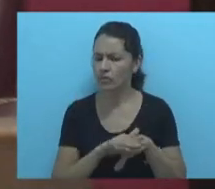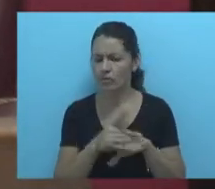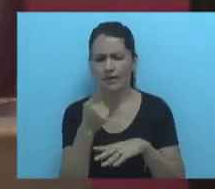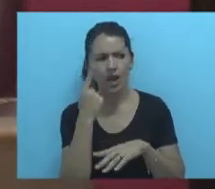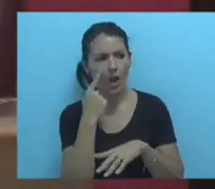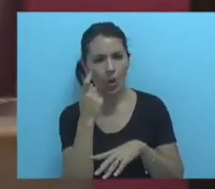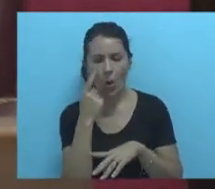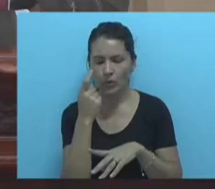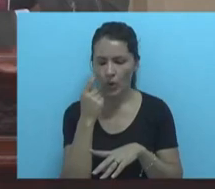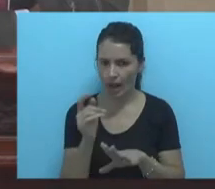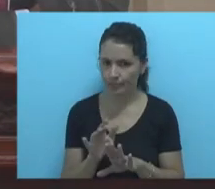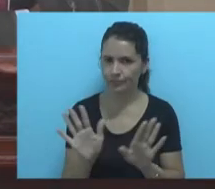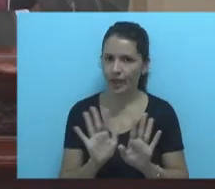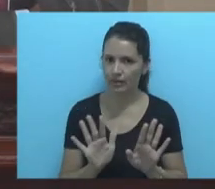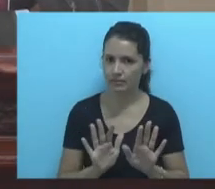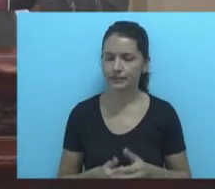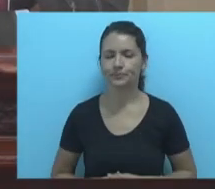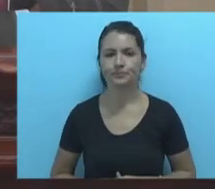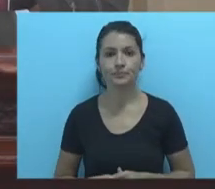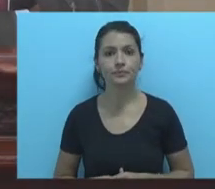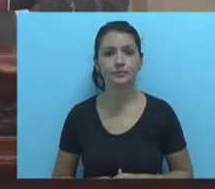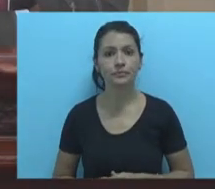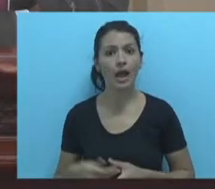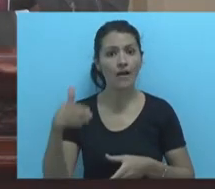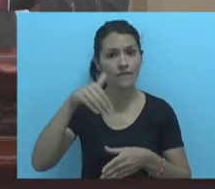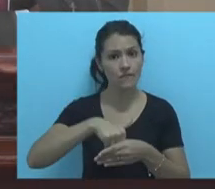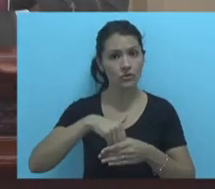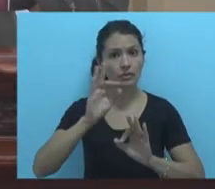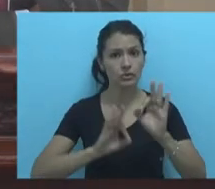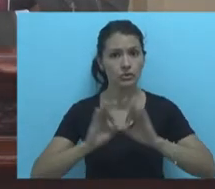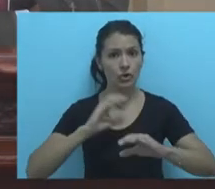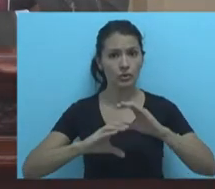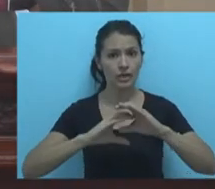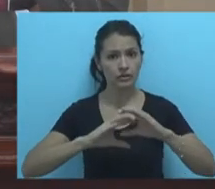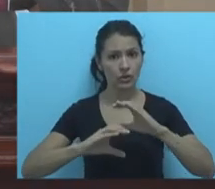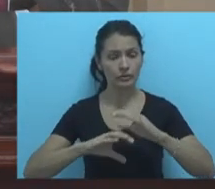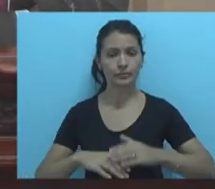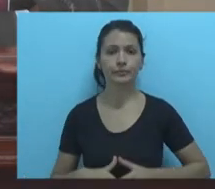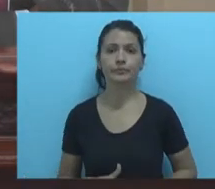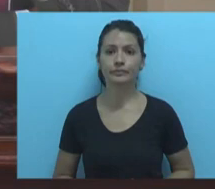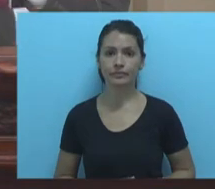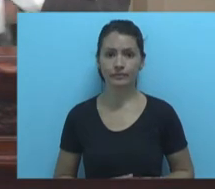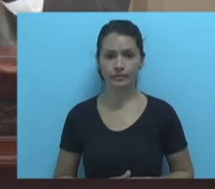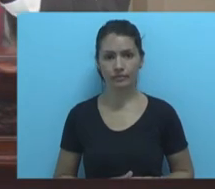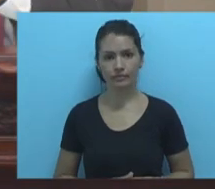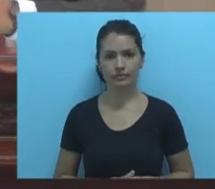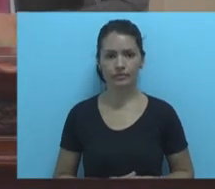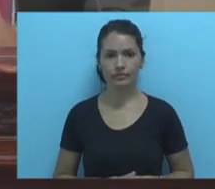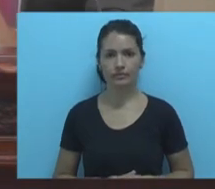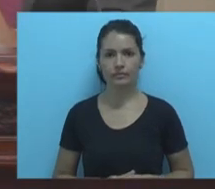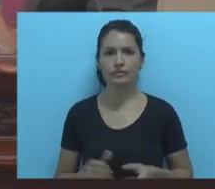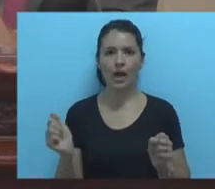Gracias, diputada. A consideración el proyecto de comunicación. A votación,